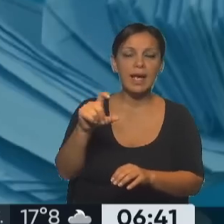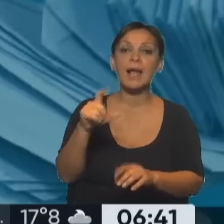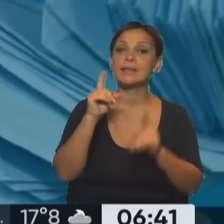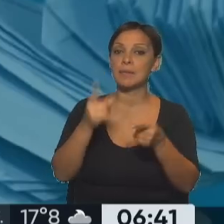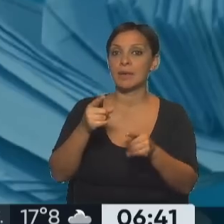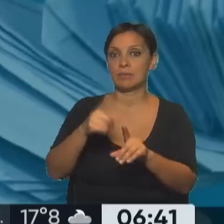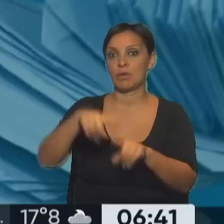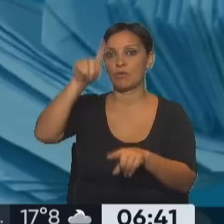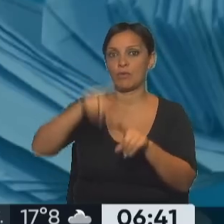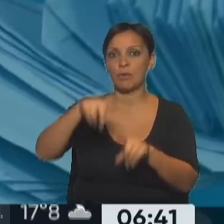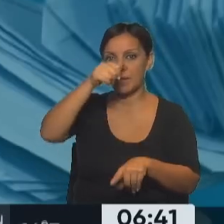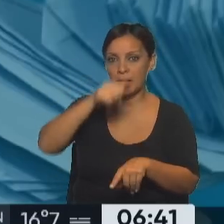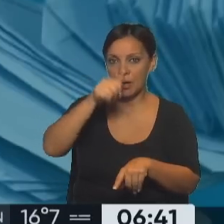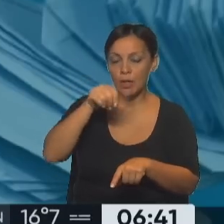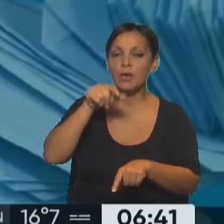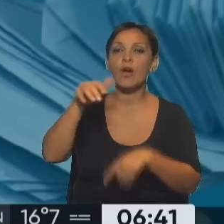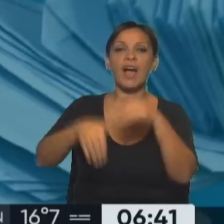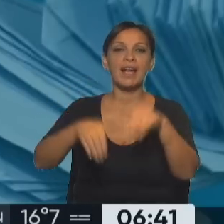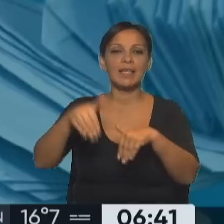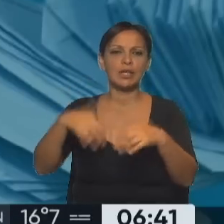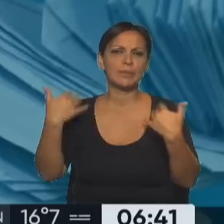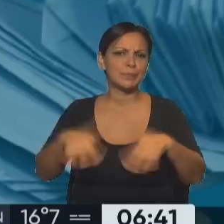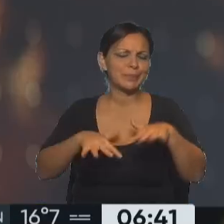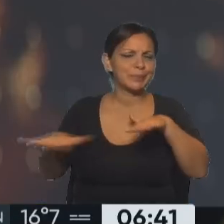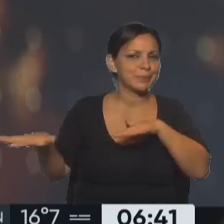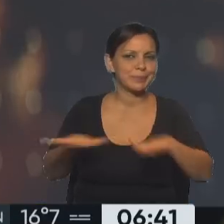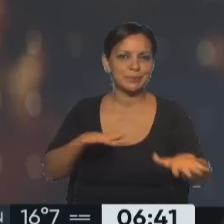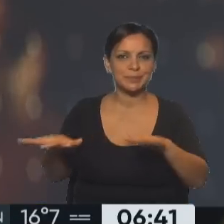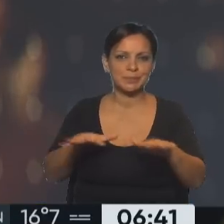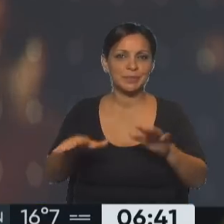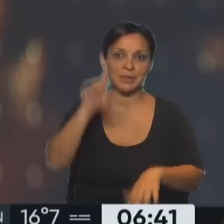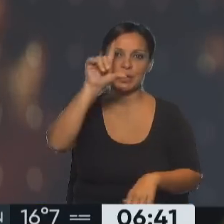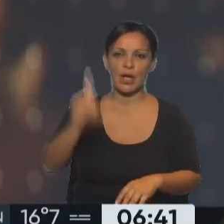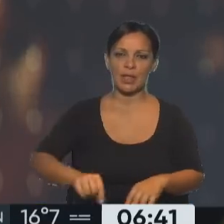jornada electoral de día domingo con muchísima actividad en toda la Argentina.